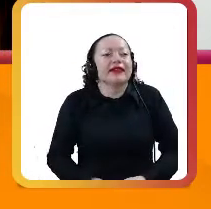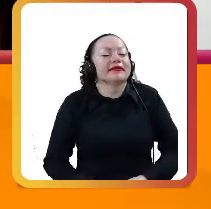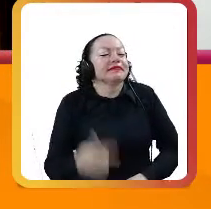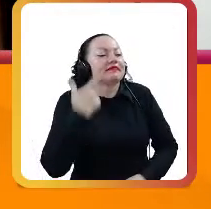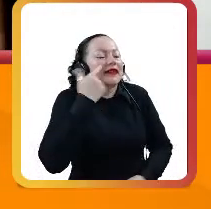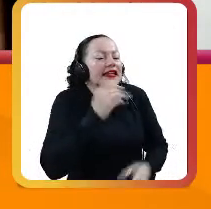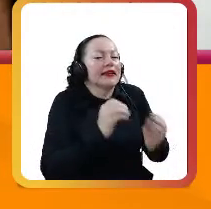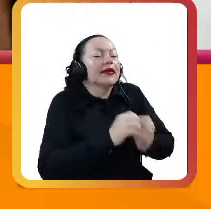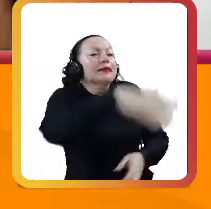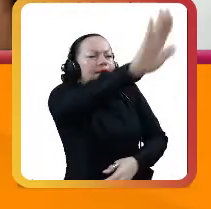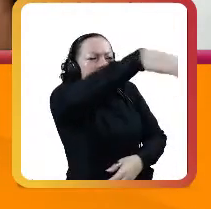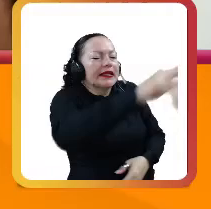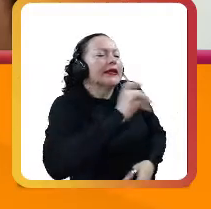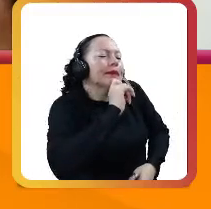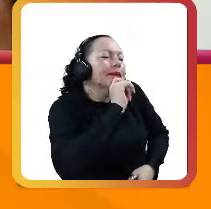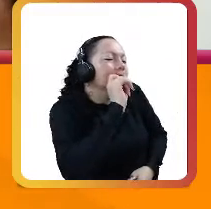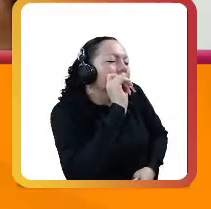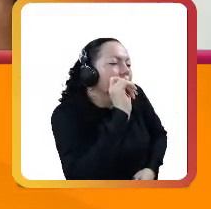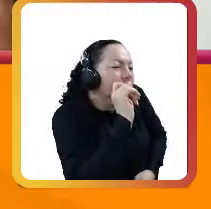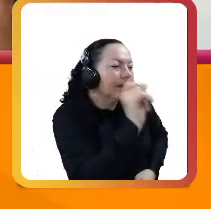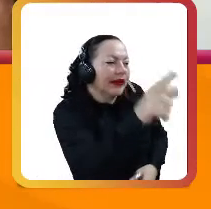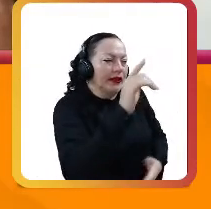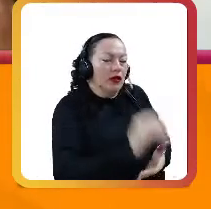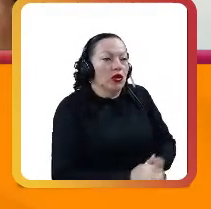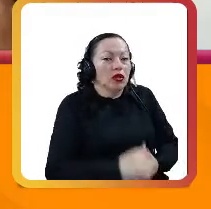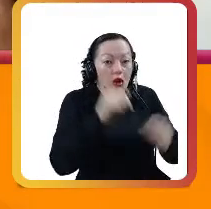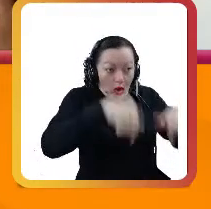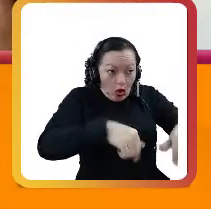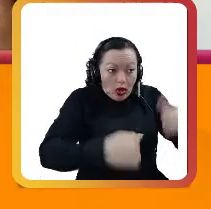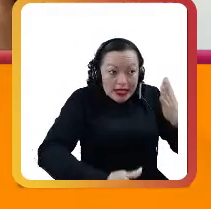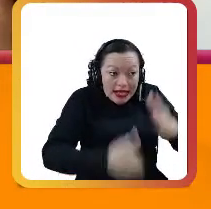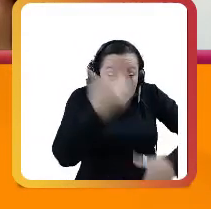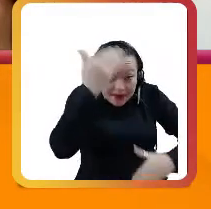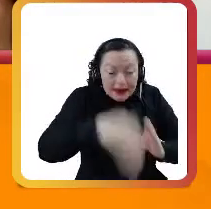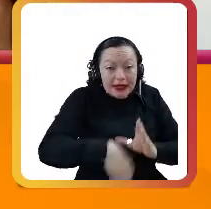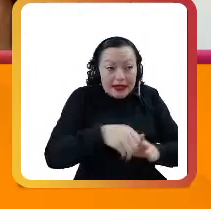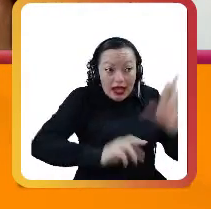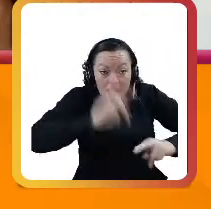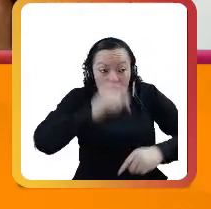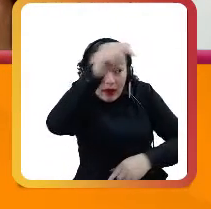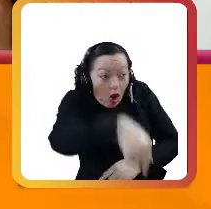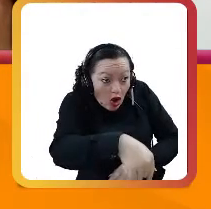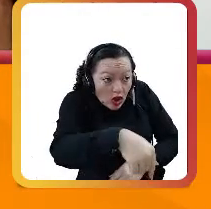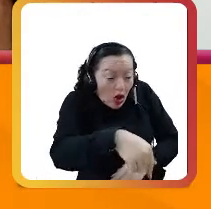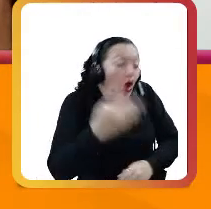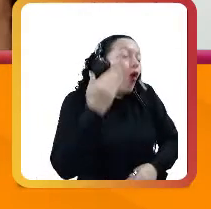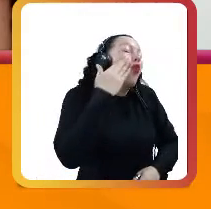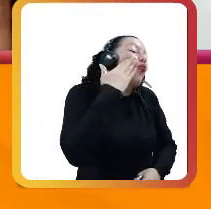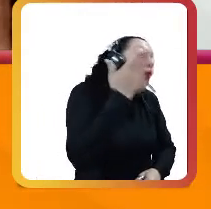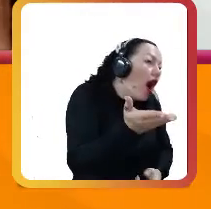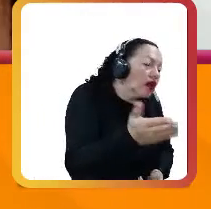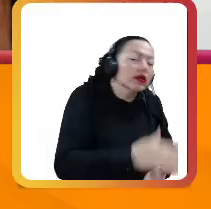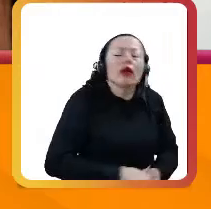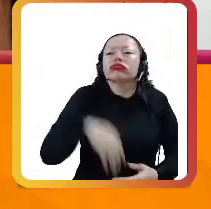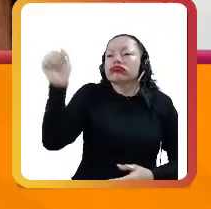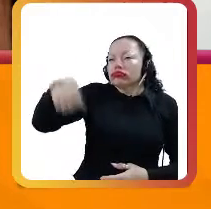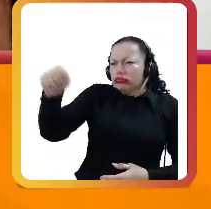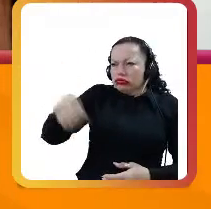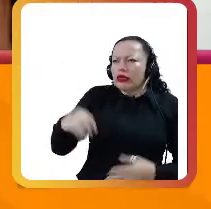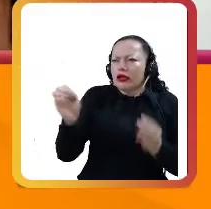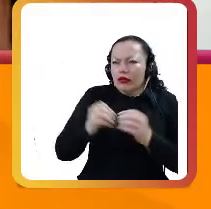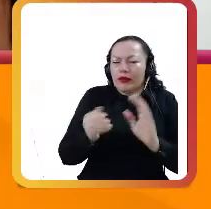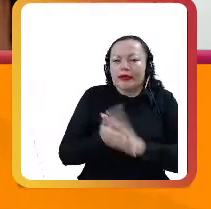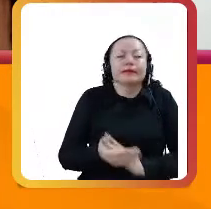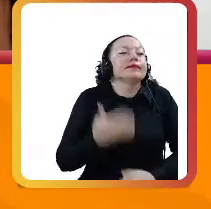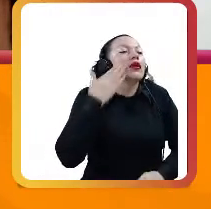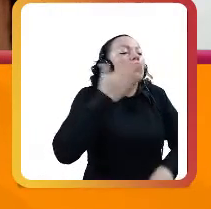tengo una pregunta. Comienza desde hoy el sorteo, ¿sí? Sí. ¿Y cuándo termina? Termina